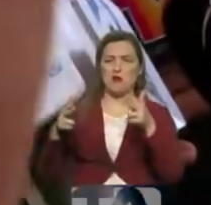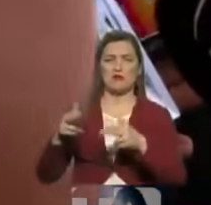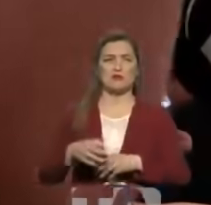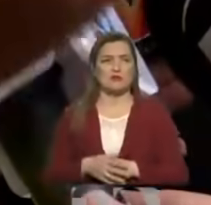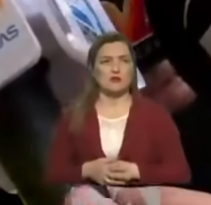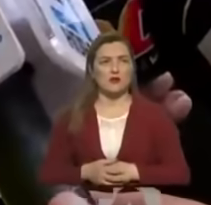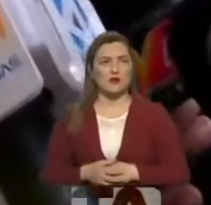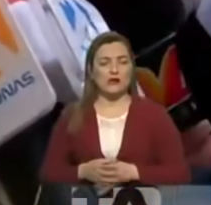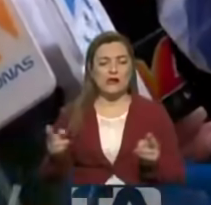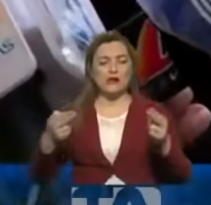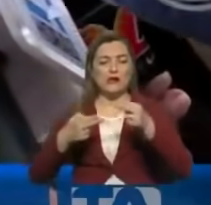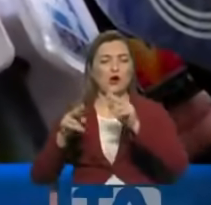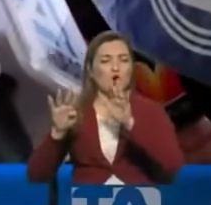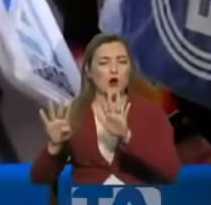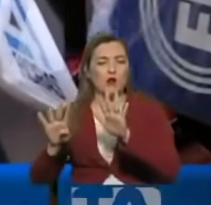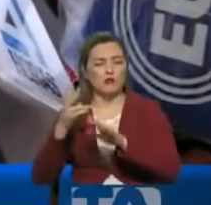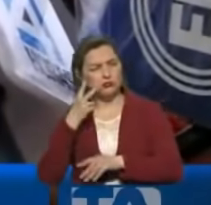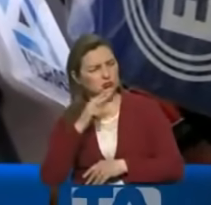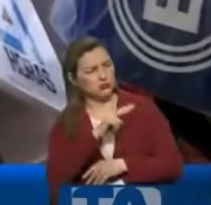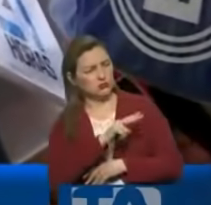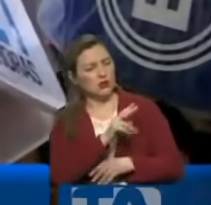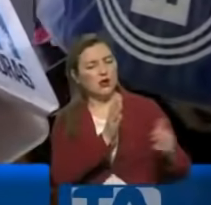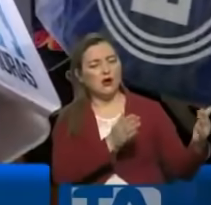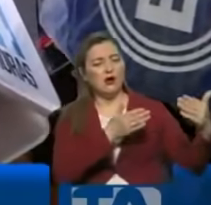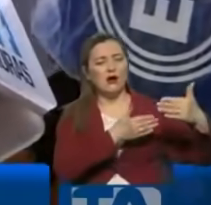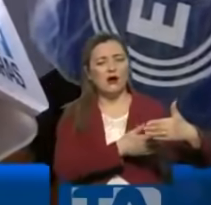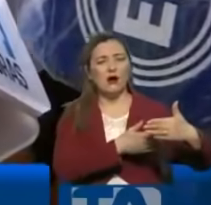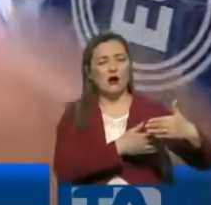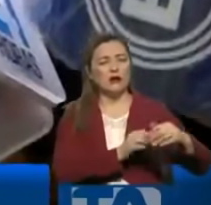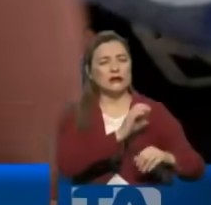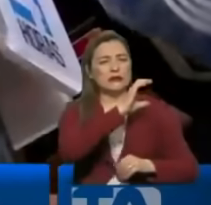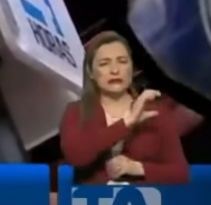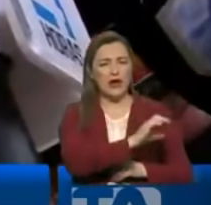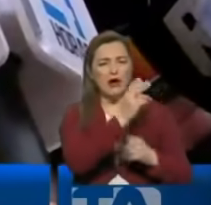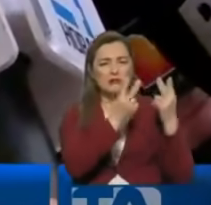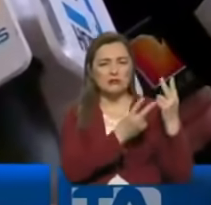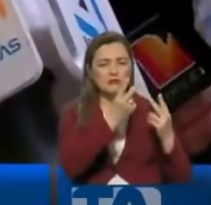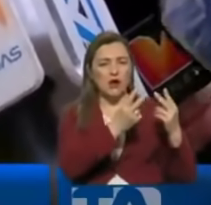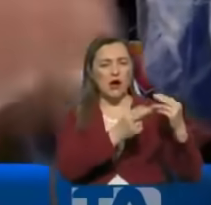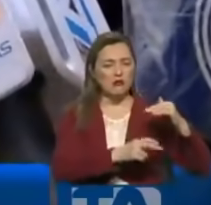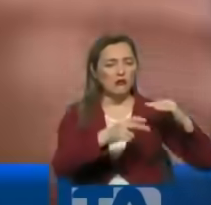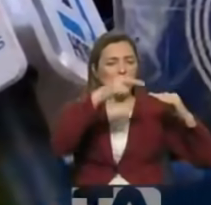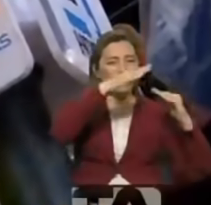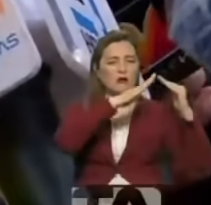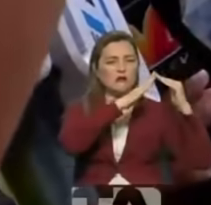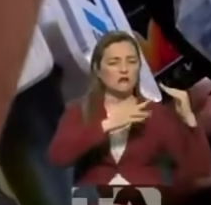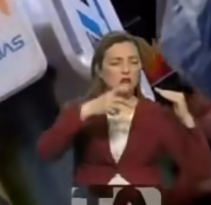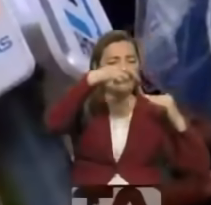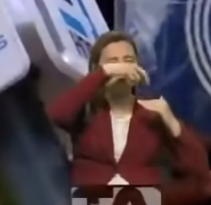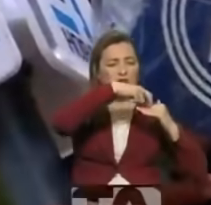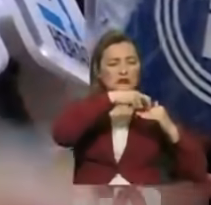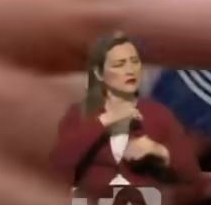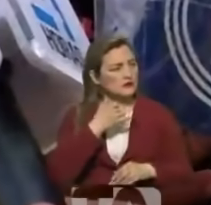los del 9 vieron a unos chicos del pabellón 6 que había visita, vieron del 9 trepados en los techos. Y ahí